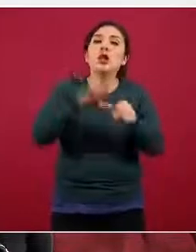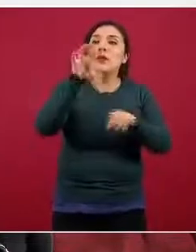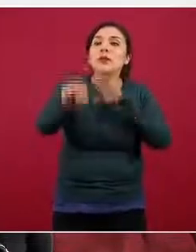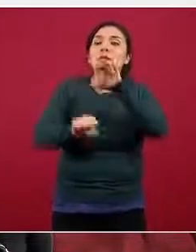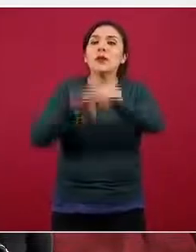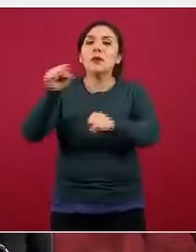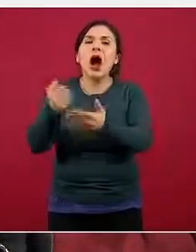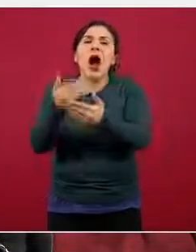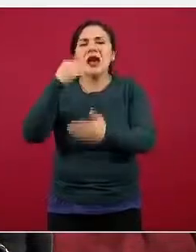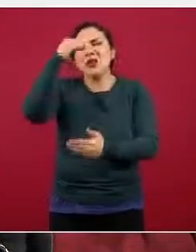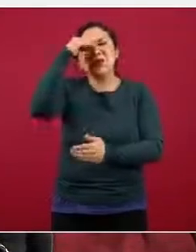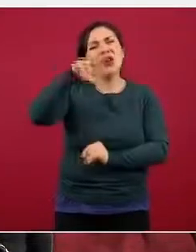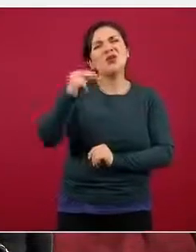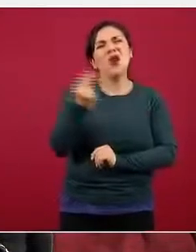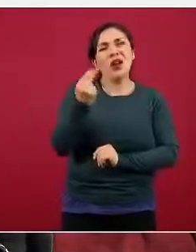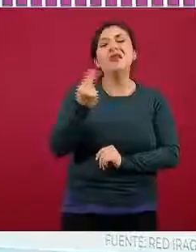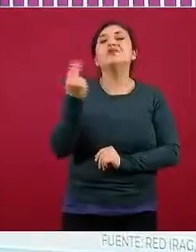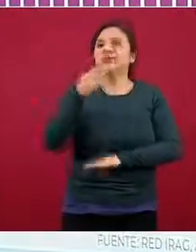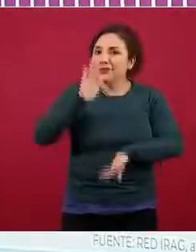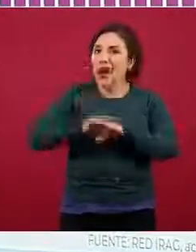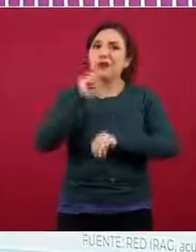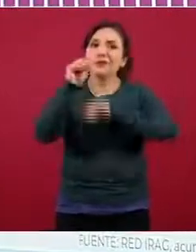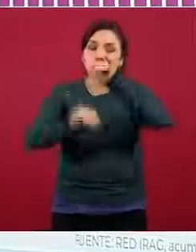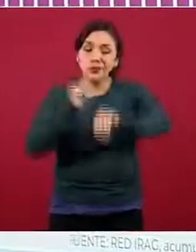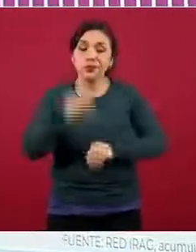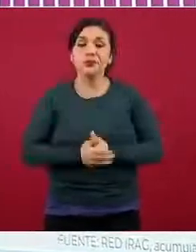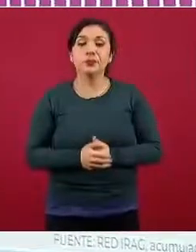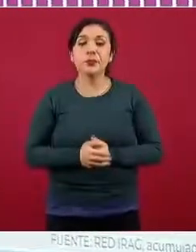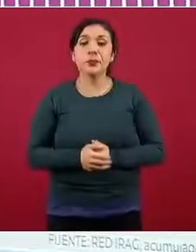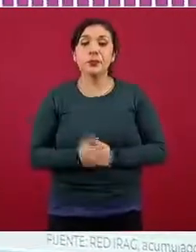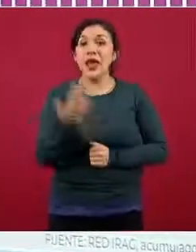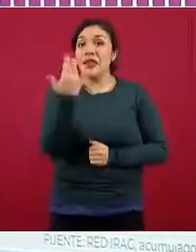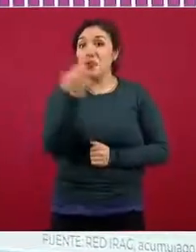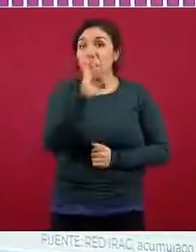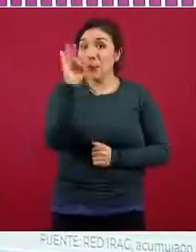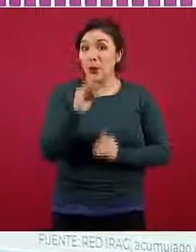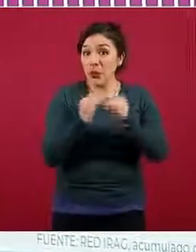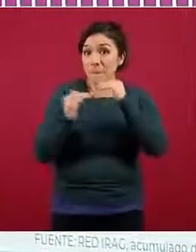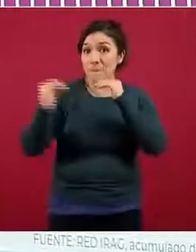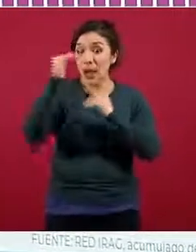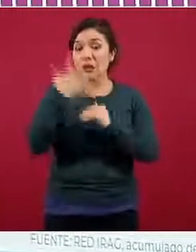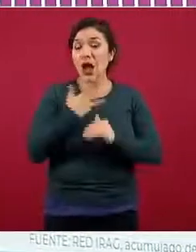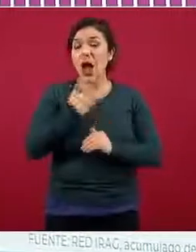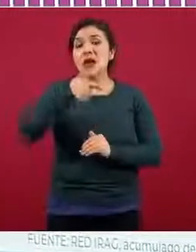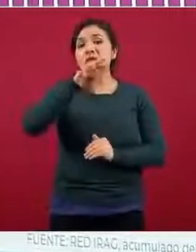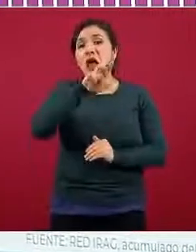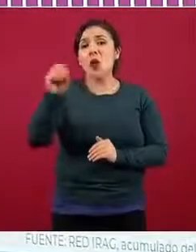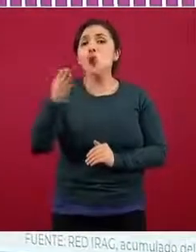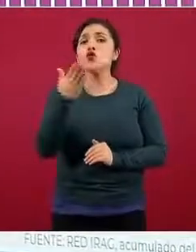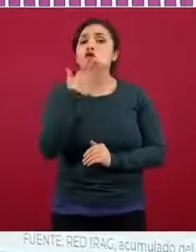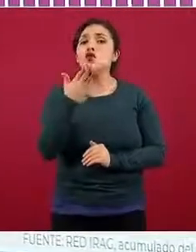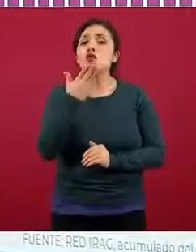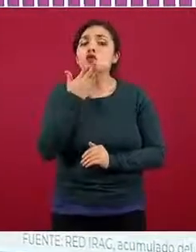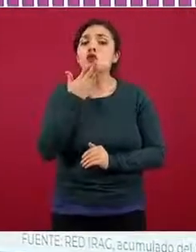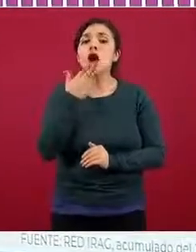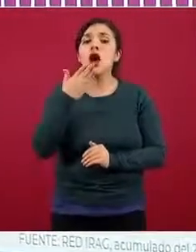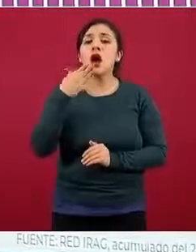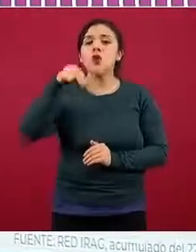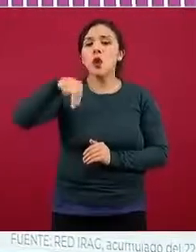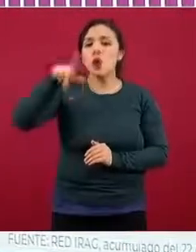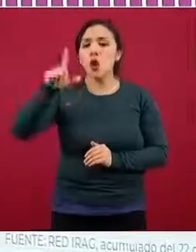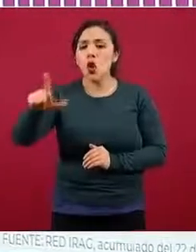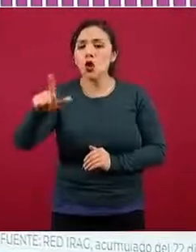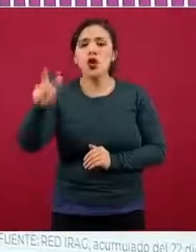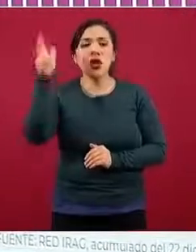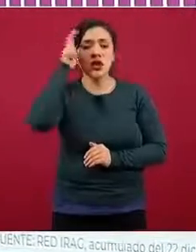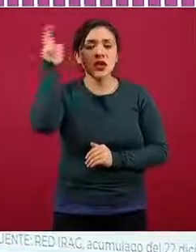habían considerado inicialmente como COVID. Por arriba de 50 tenemos Quintana Roo, Sonora, Nuevo